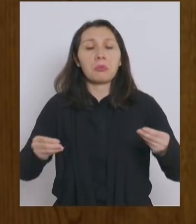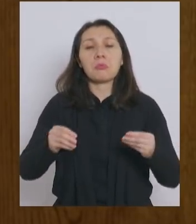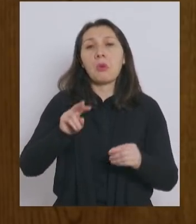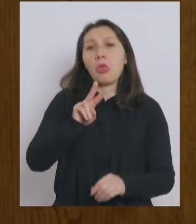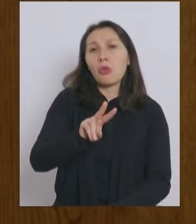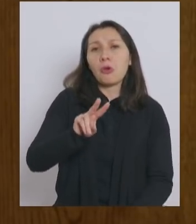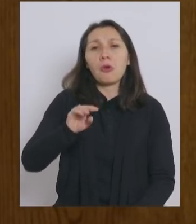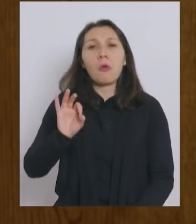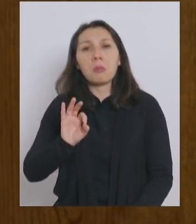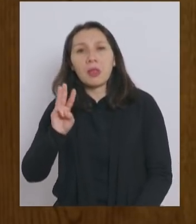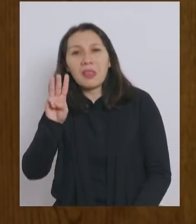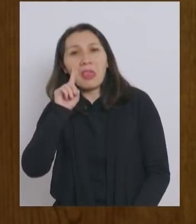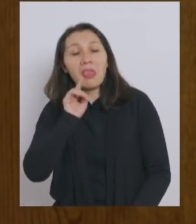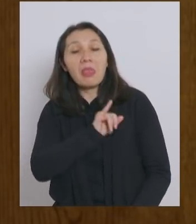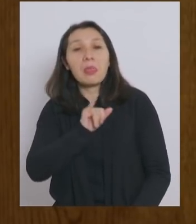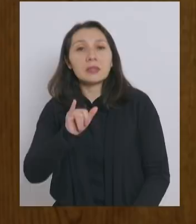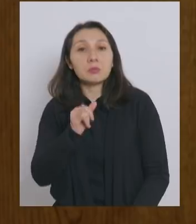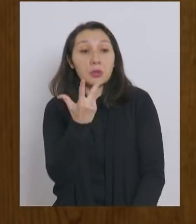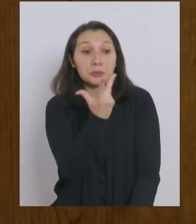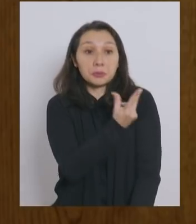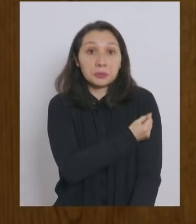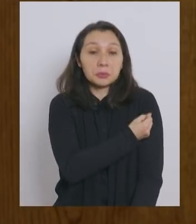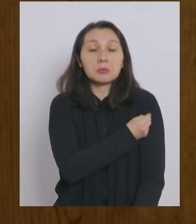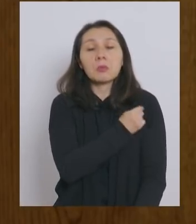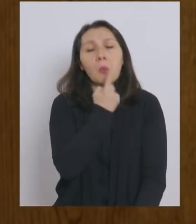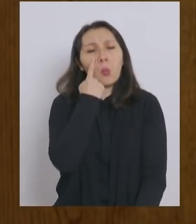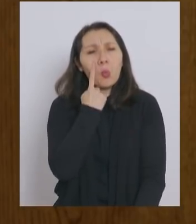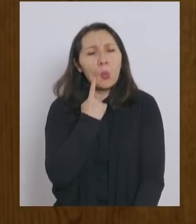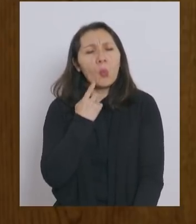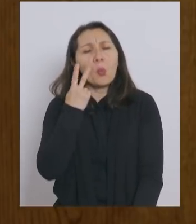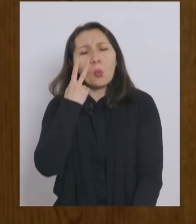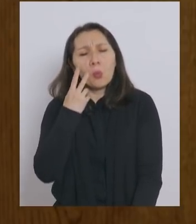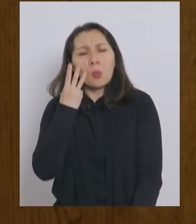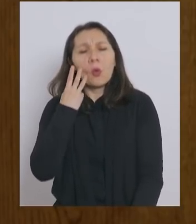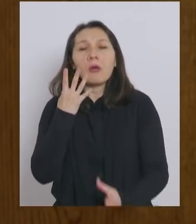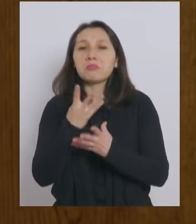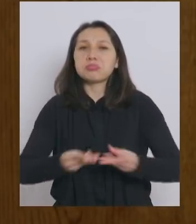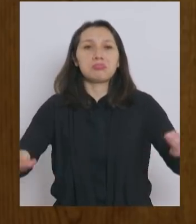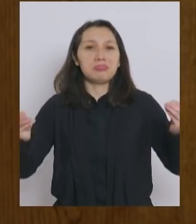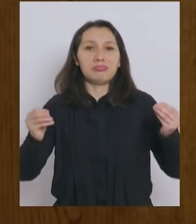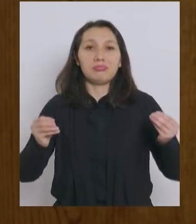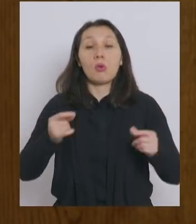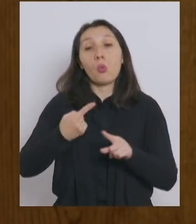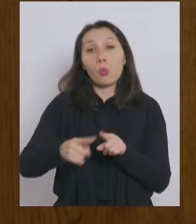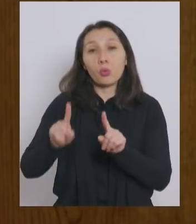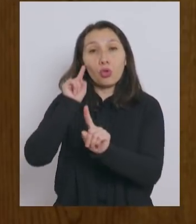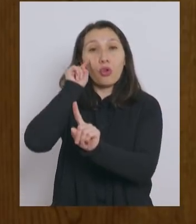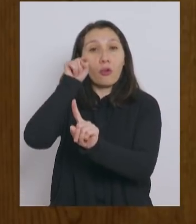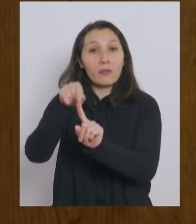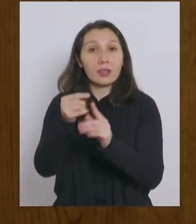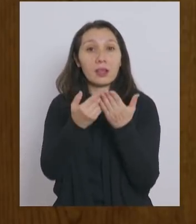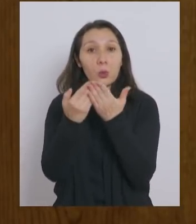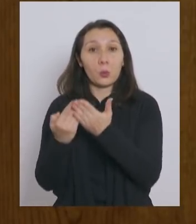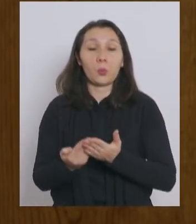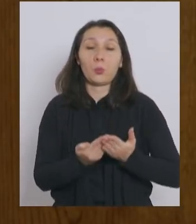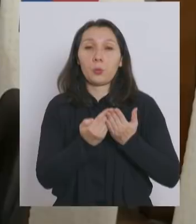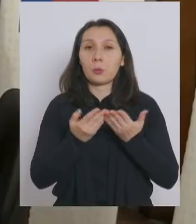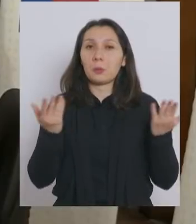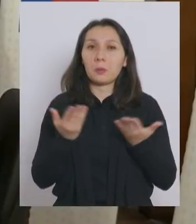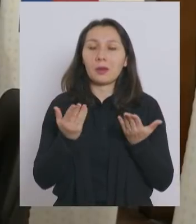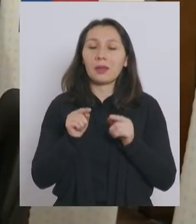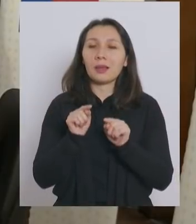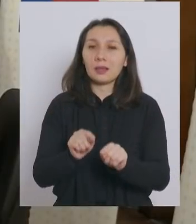2 a 3 días después de la inmunización. Otro de los objetivos de este estudio era